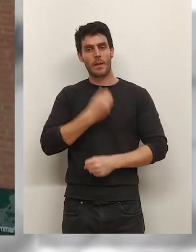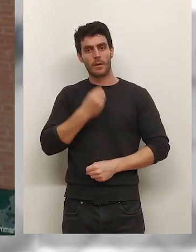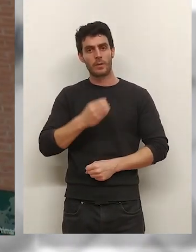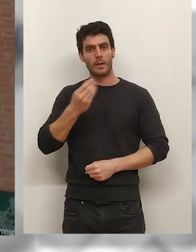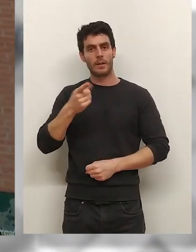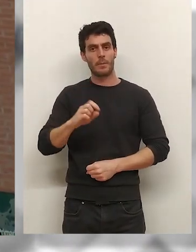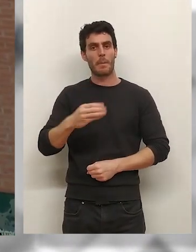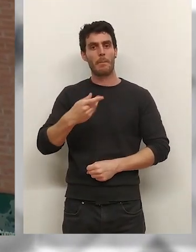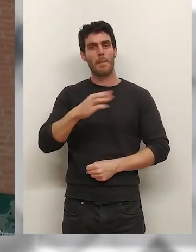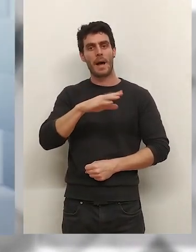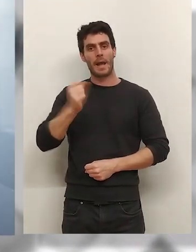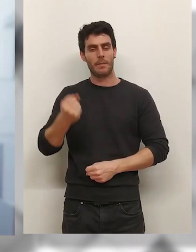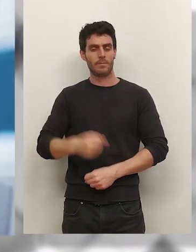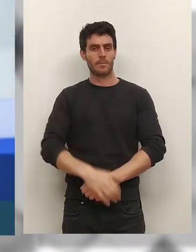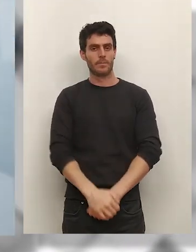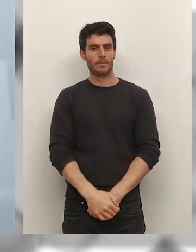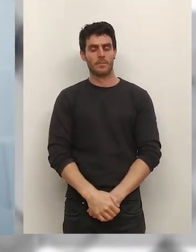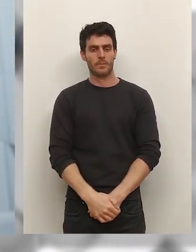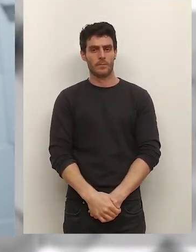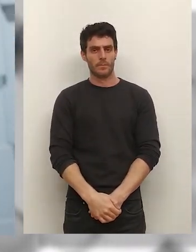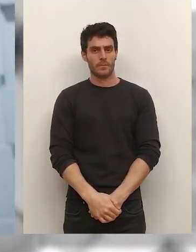CEIP Baria.